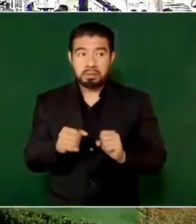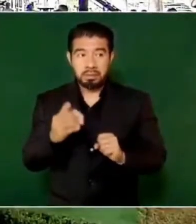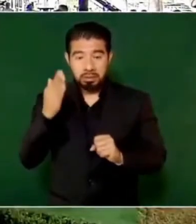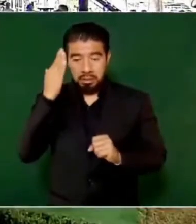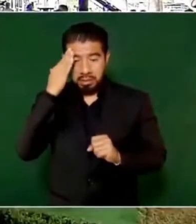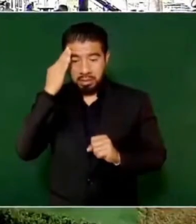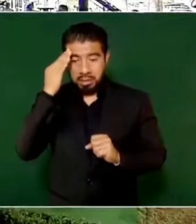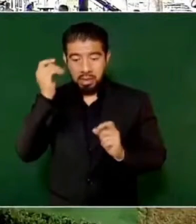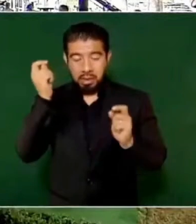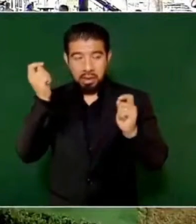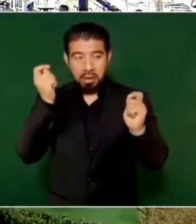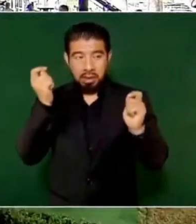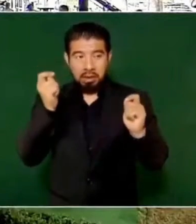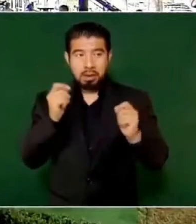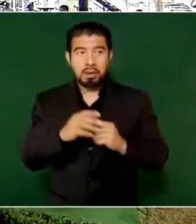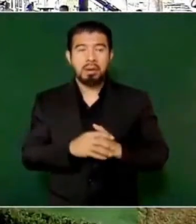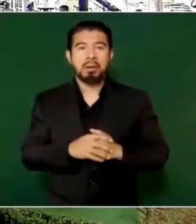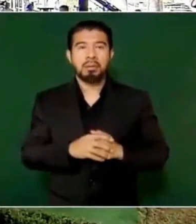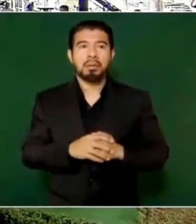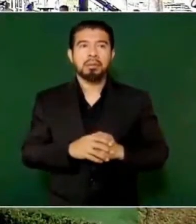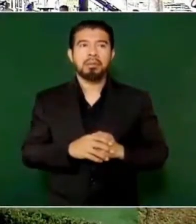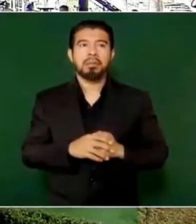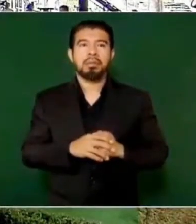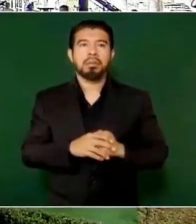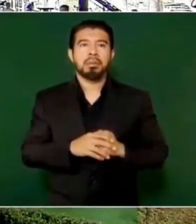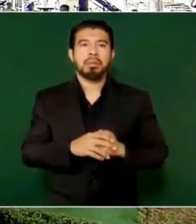Estado mexicano,